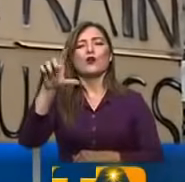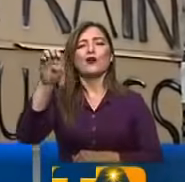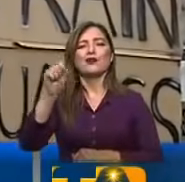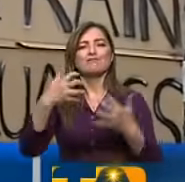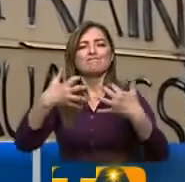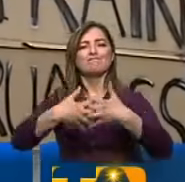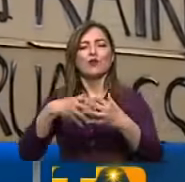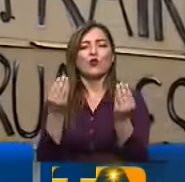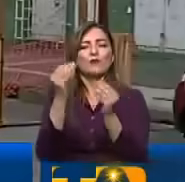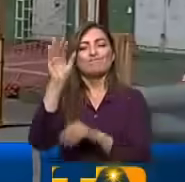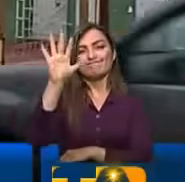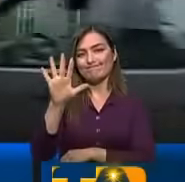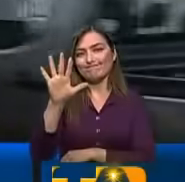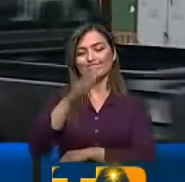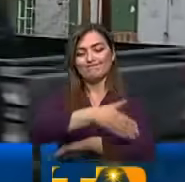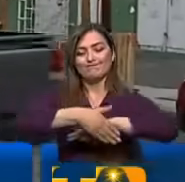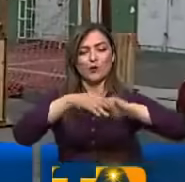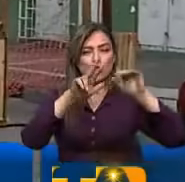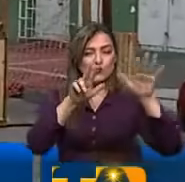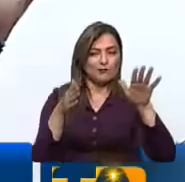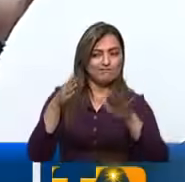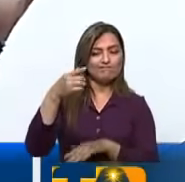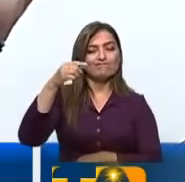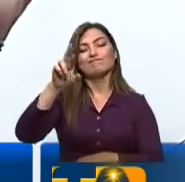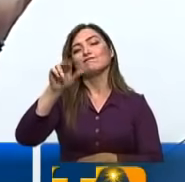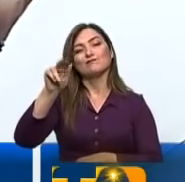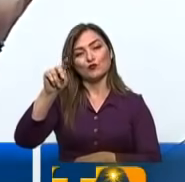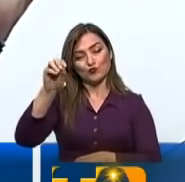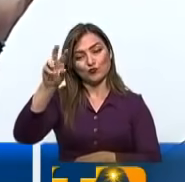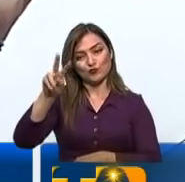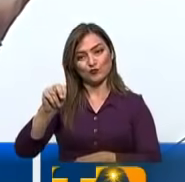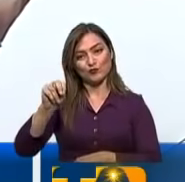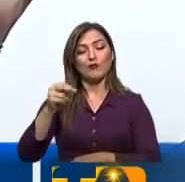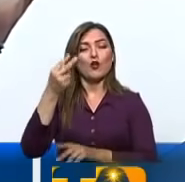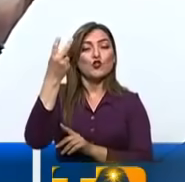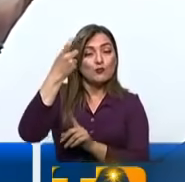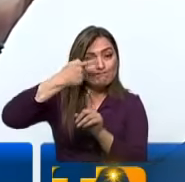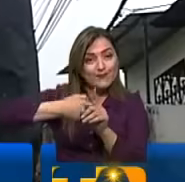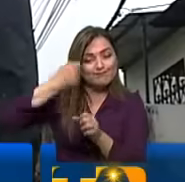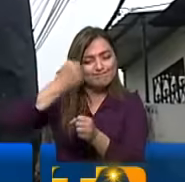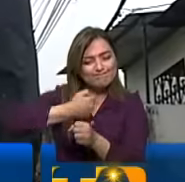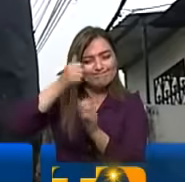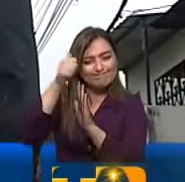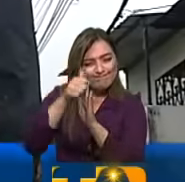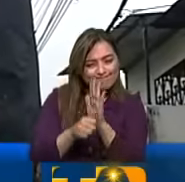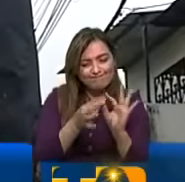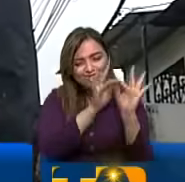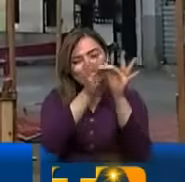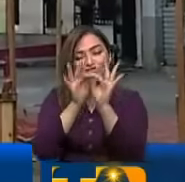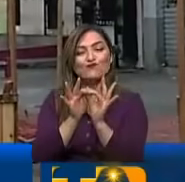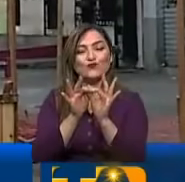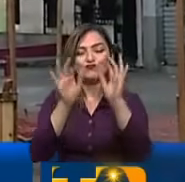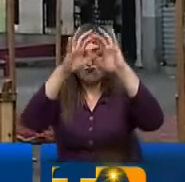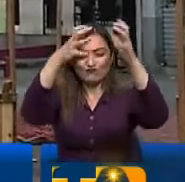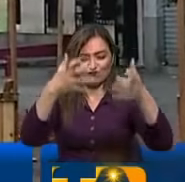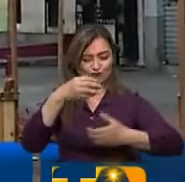por 5 jóvenes en las calles Octava y Gómez Rendón. Aproximadamente 2 meses trabajaron los artesanos afinando los detalles.